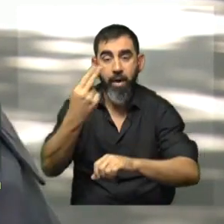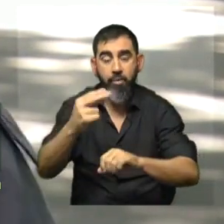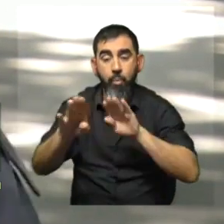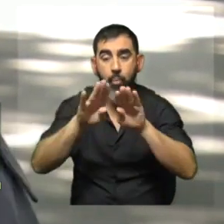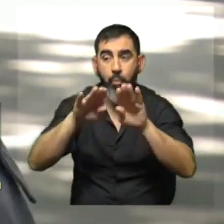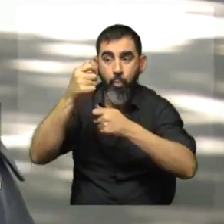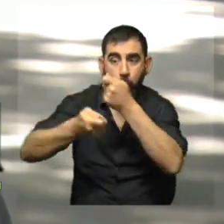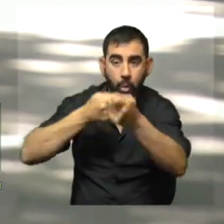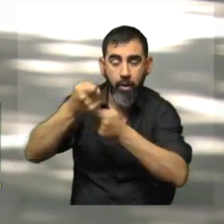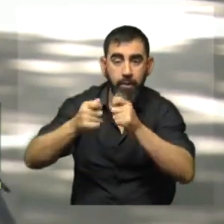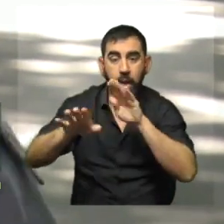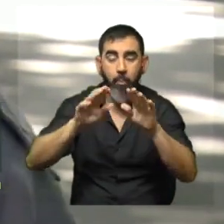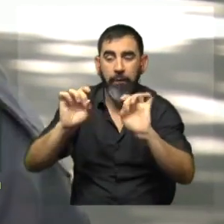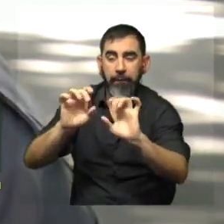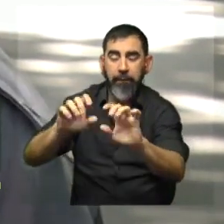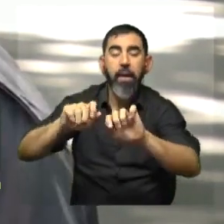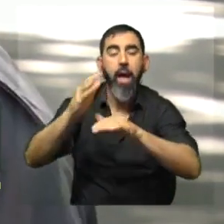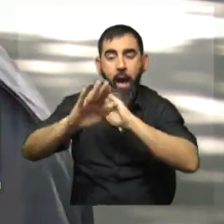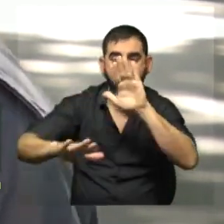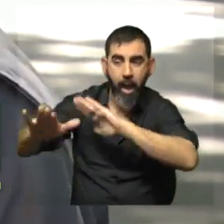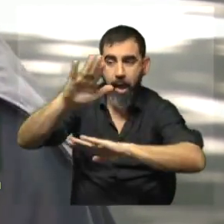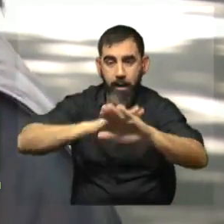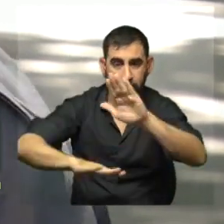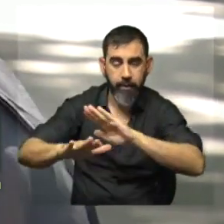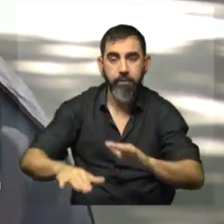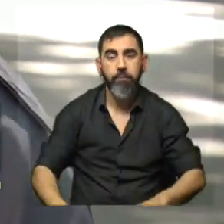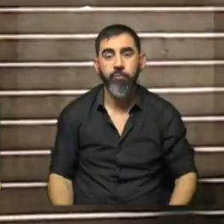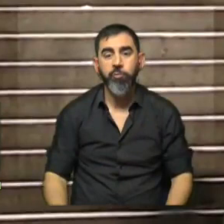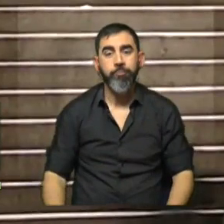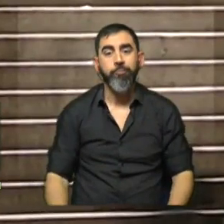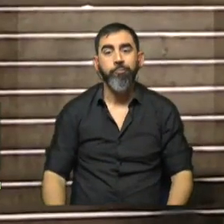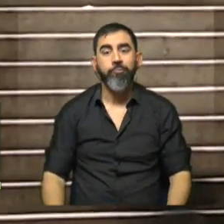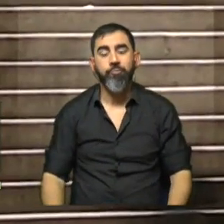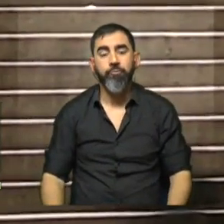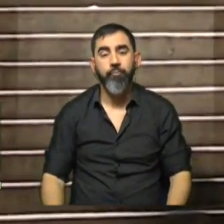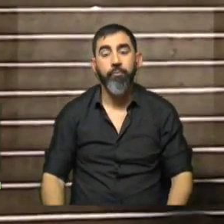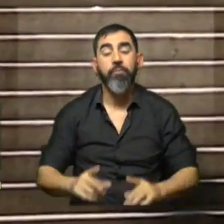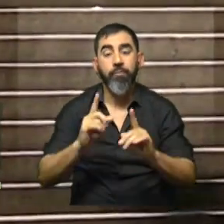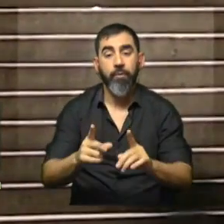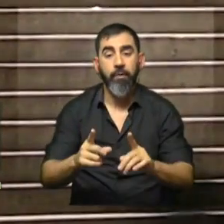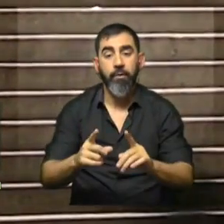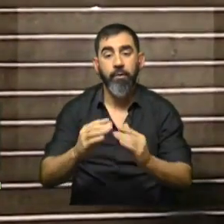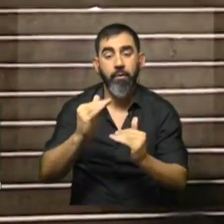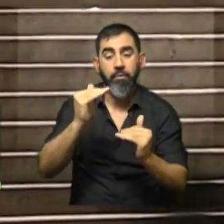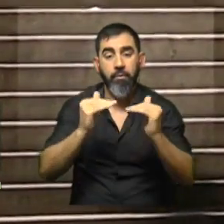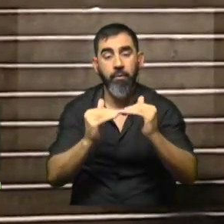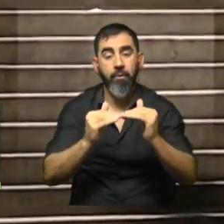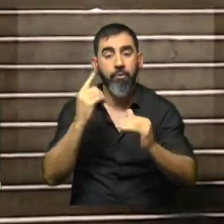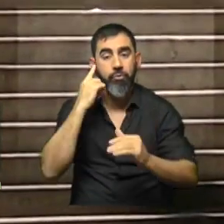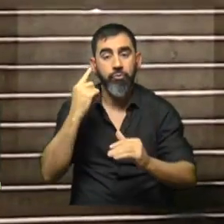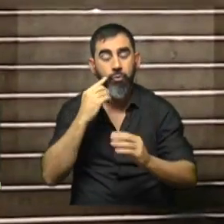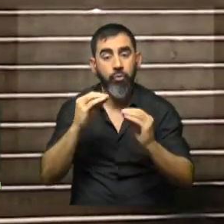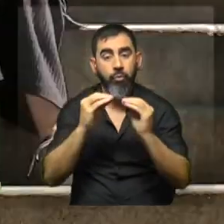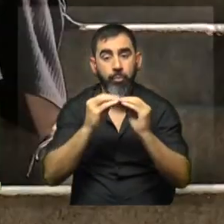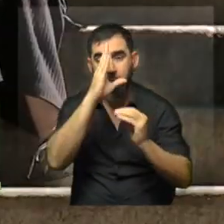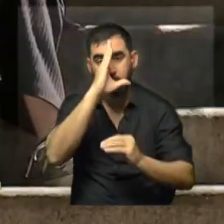puertas, arregló las puertas que estaban en condiciones que no inhabitables y también se puede ver la desigualdad de los compañeros sordos e